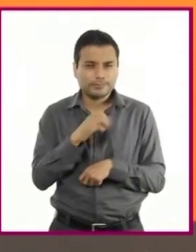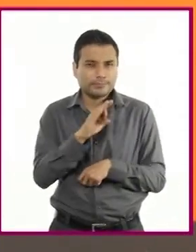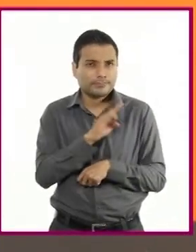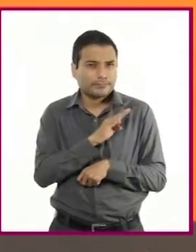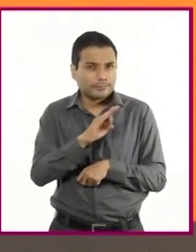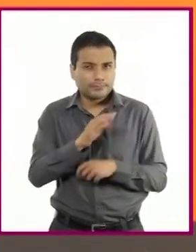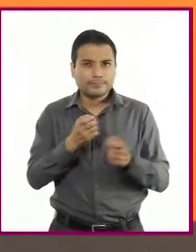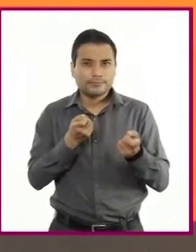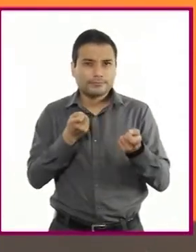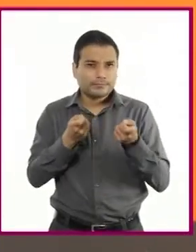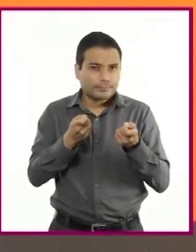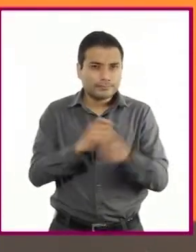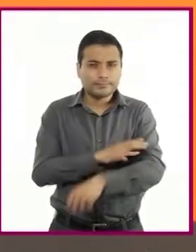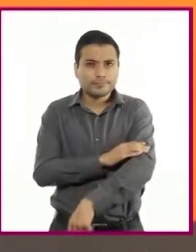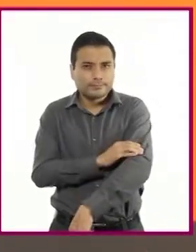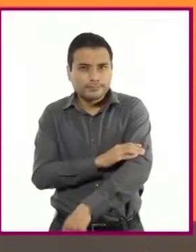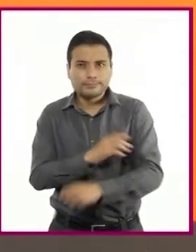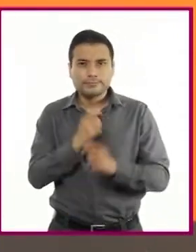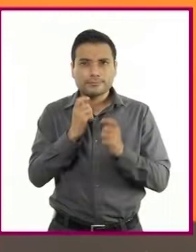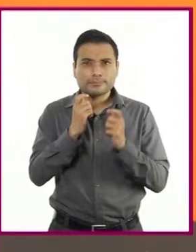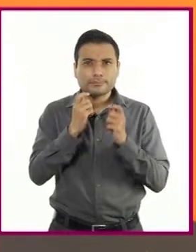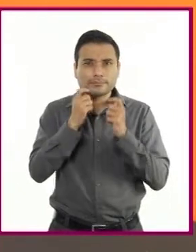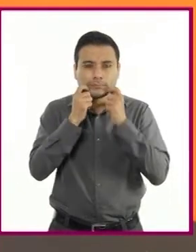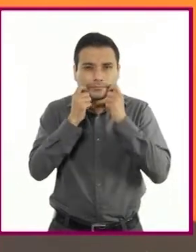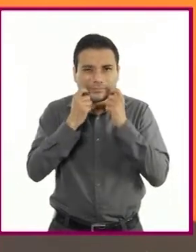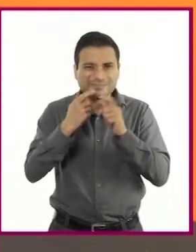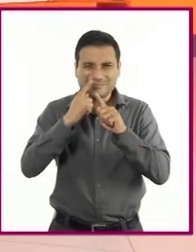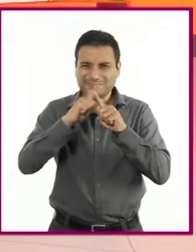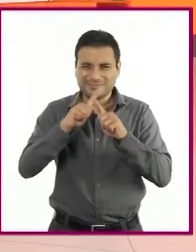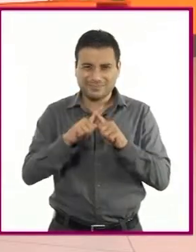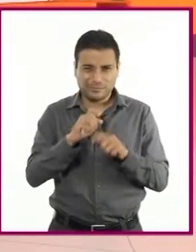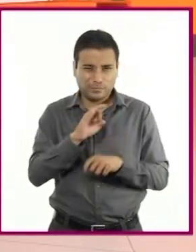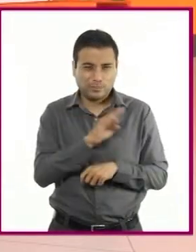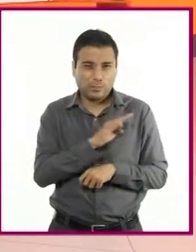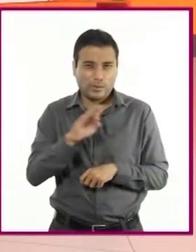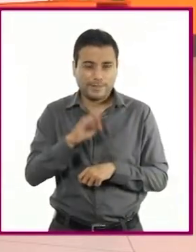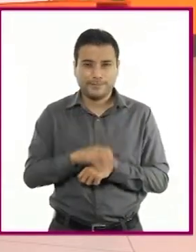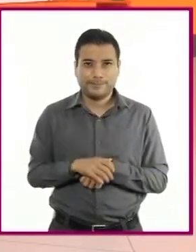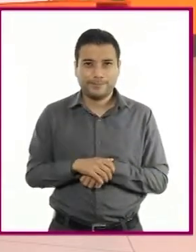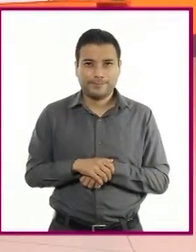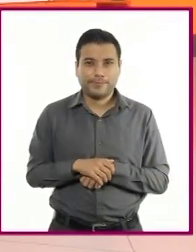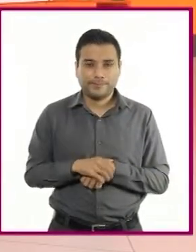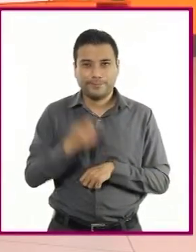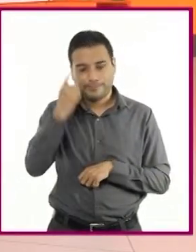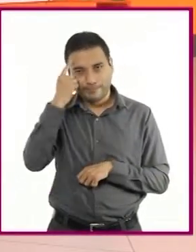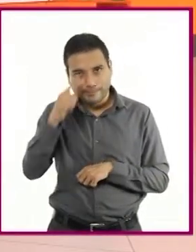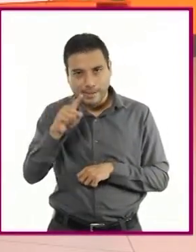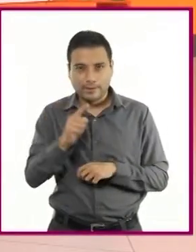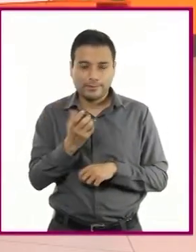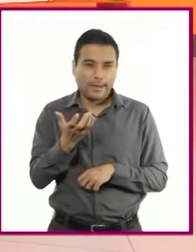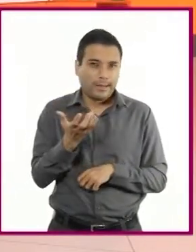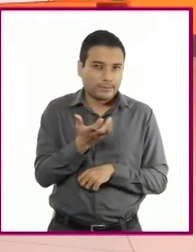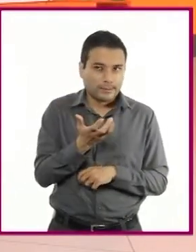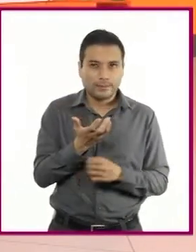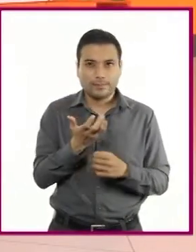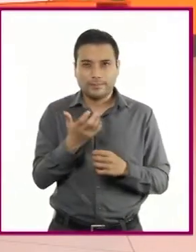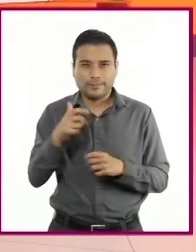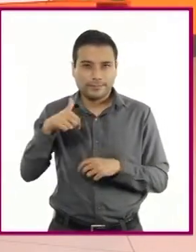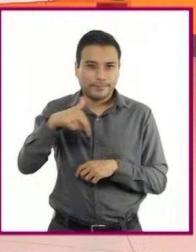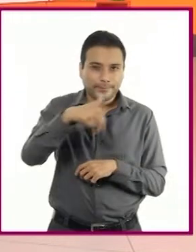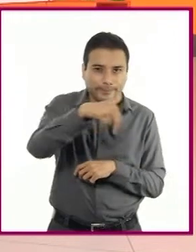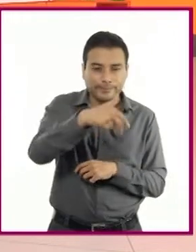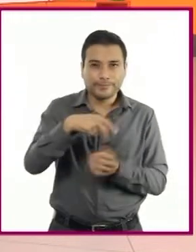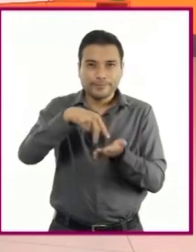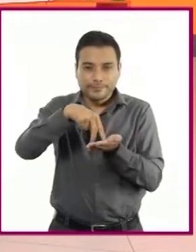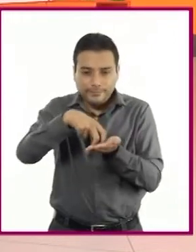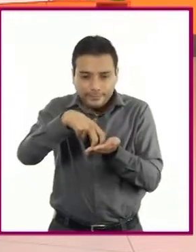modo completamente consciente para la ejecución precisa de una determinada acción o movimiento y así